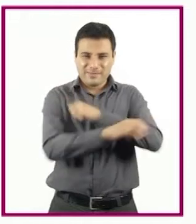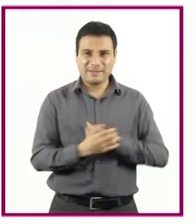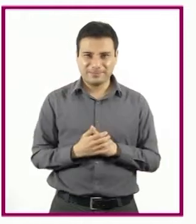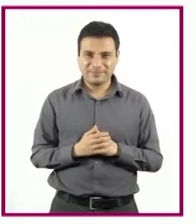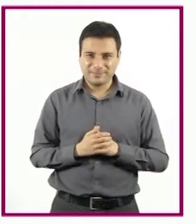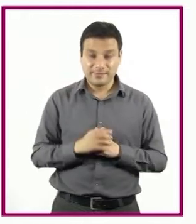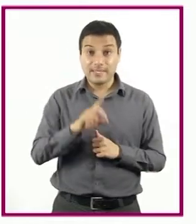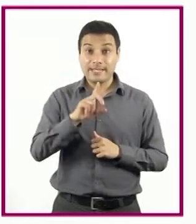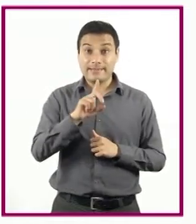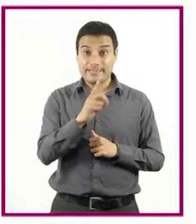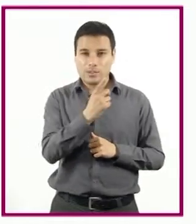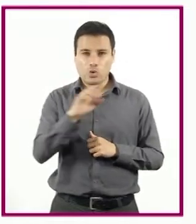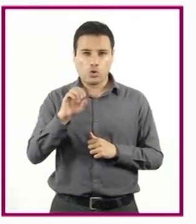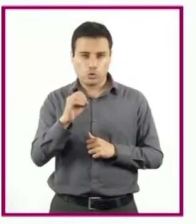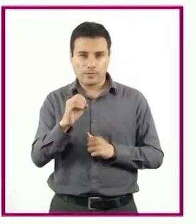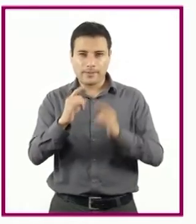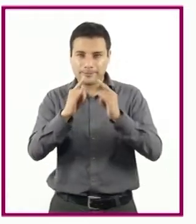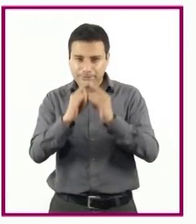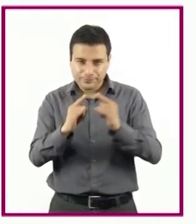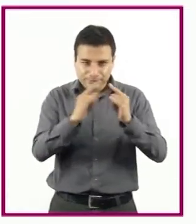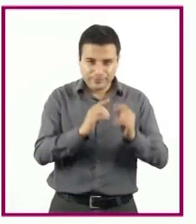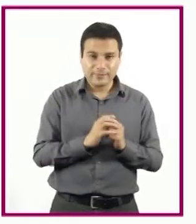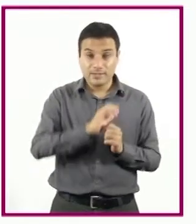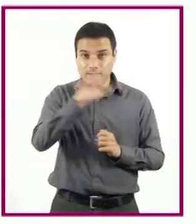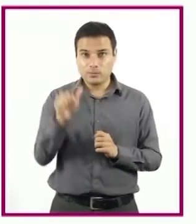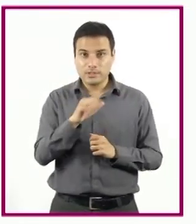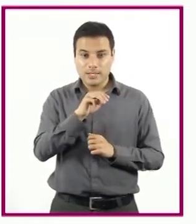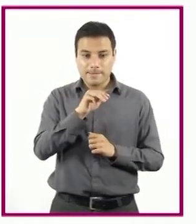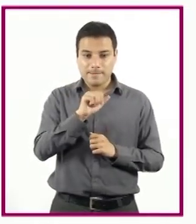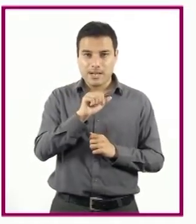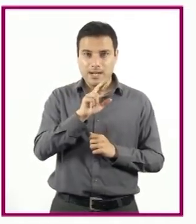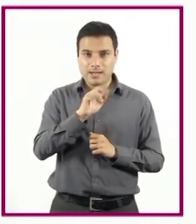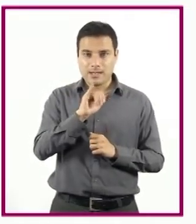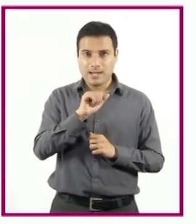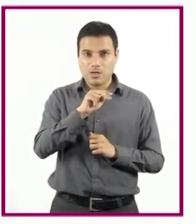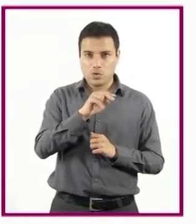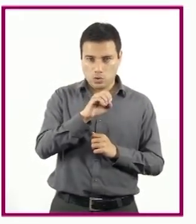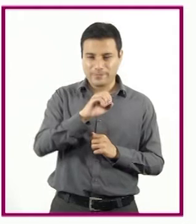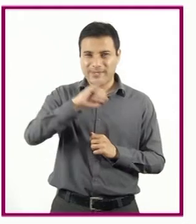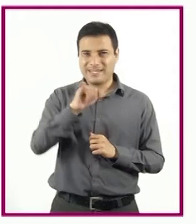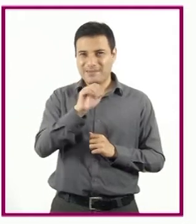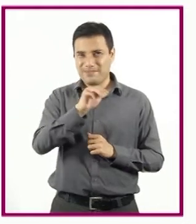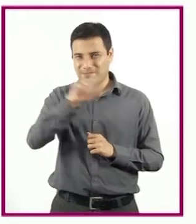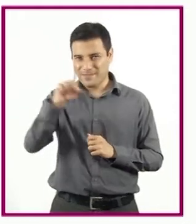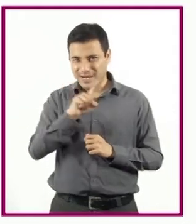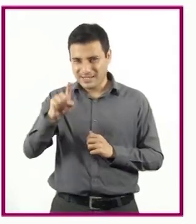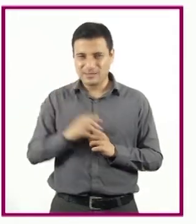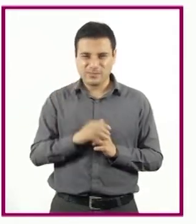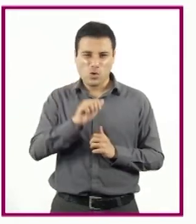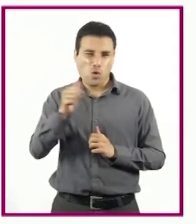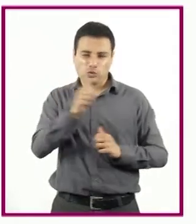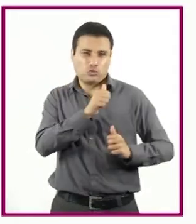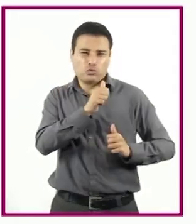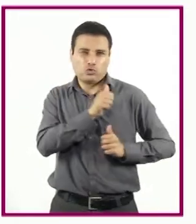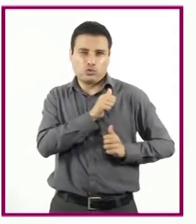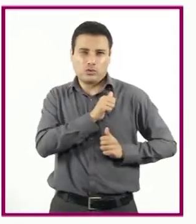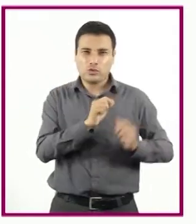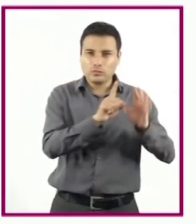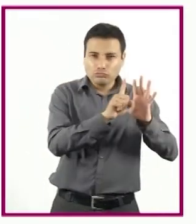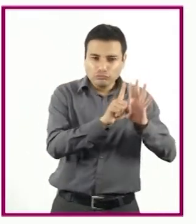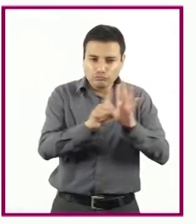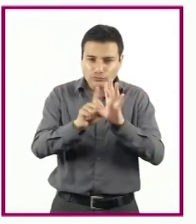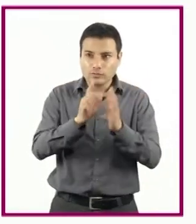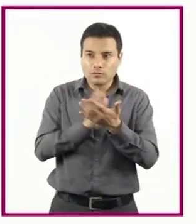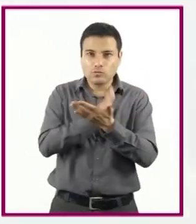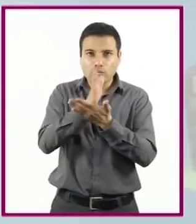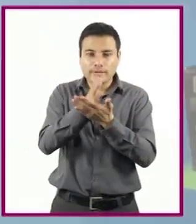El 31 de octubre, Mariano Jiménez y Mariano Abasolo, acompañados por una pequeña escolta, se dirigieron a la